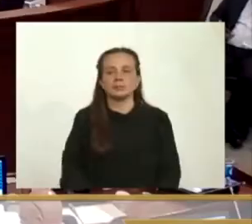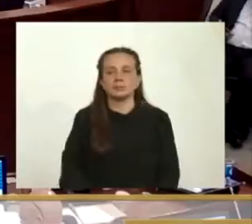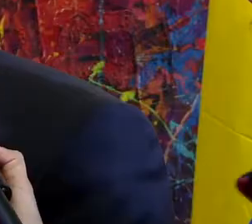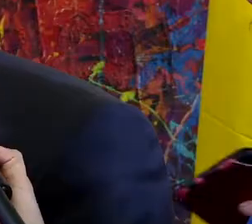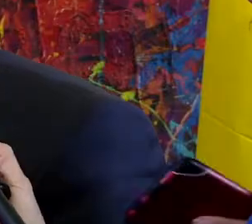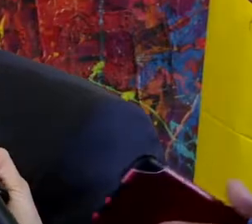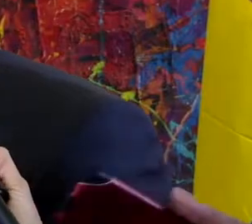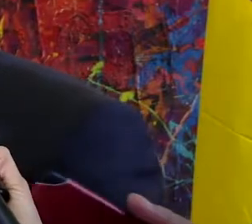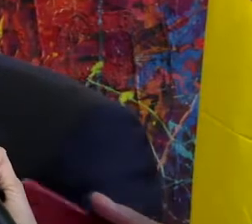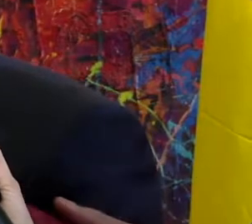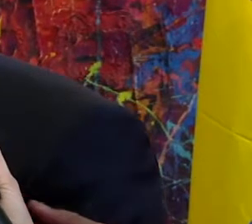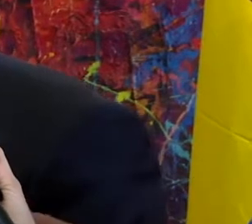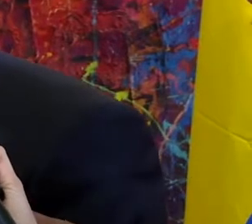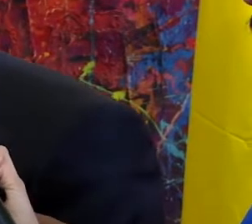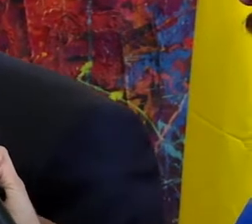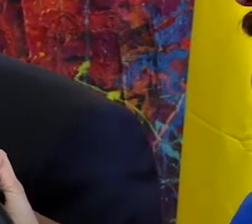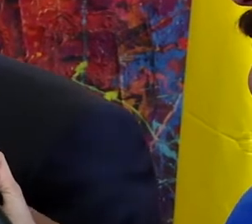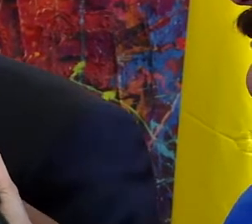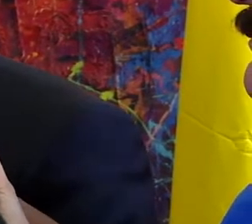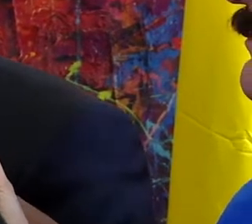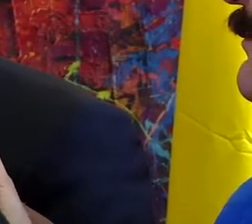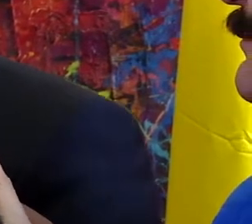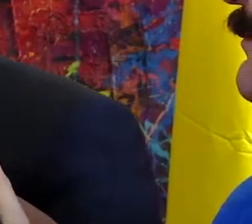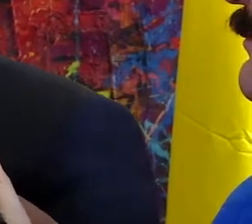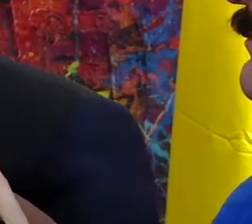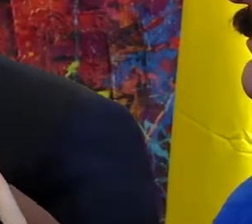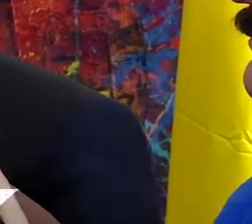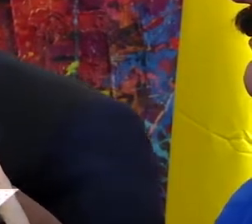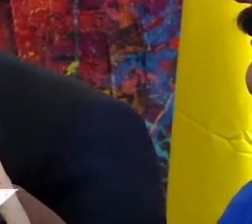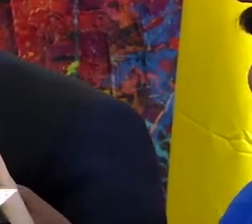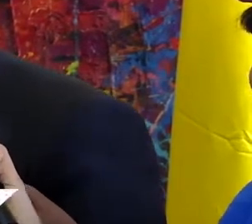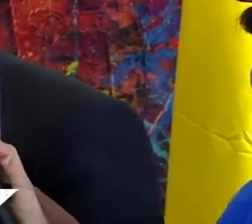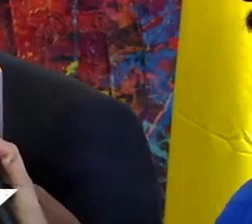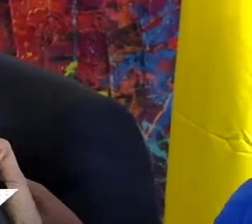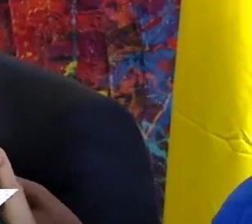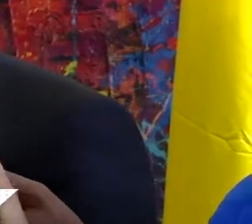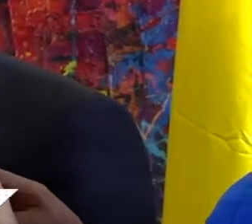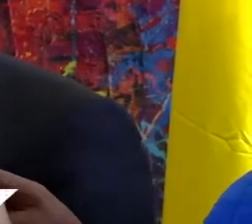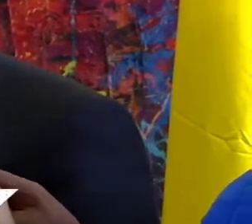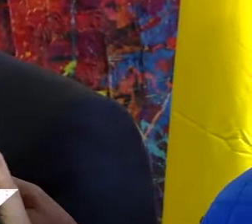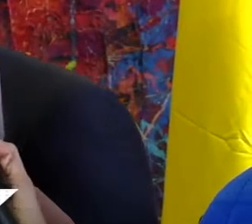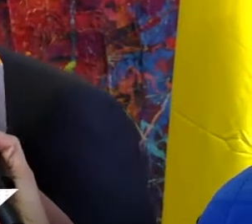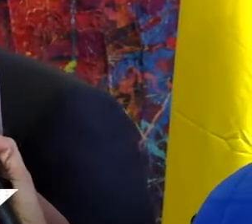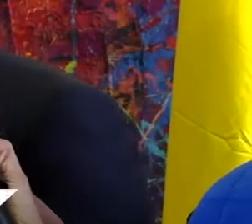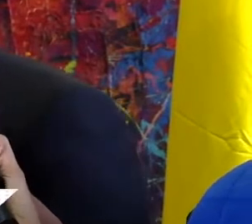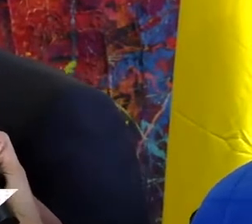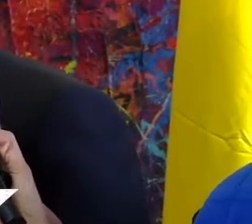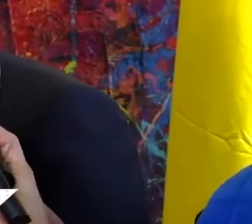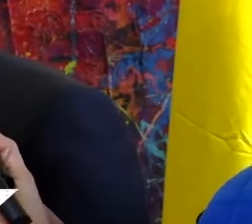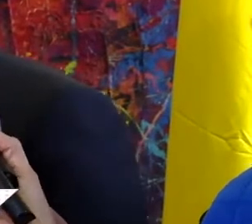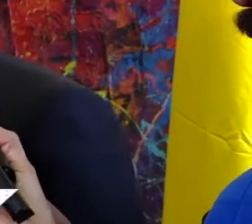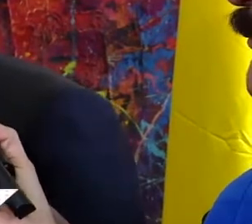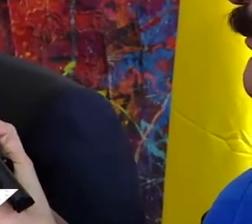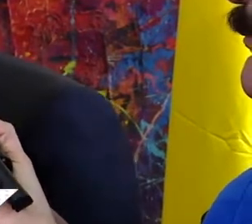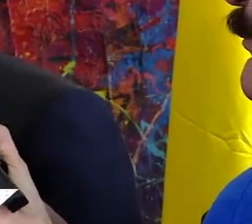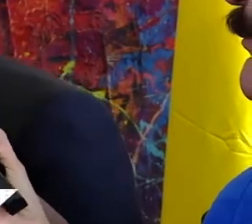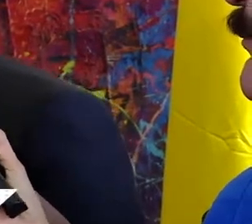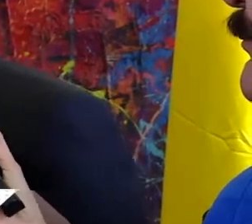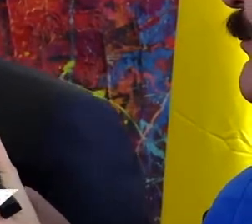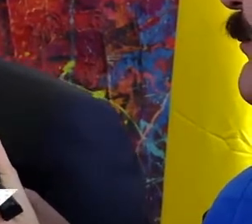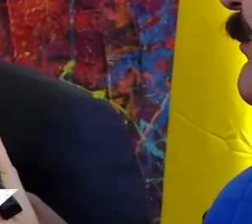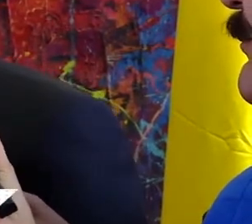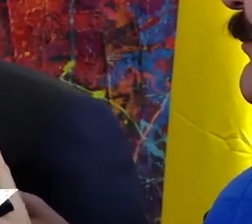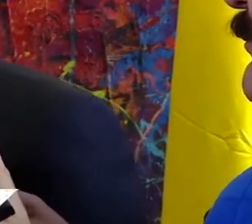pues inconcebible de que nos estemos enterando de la masacre o de bueno masacre del bombardeo donde